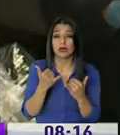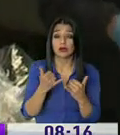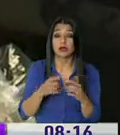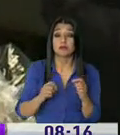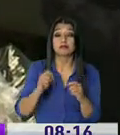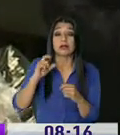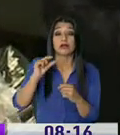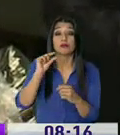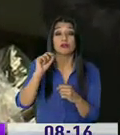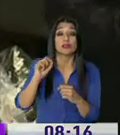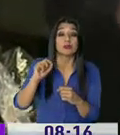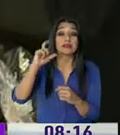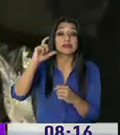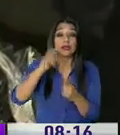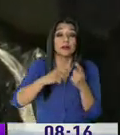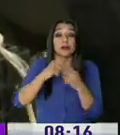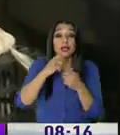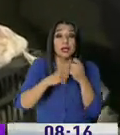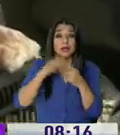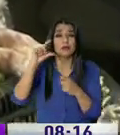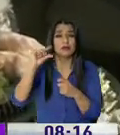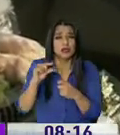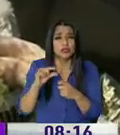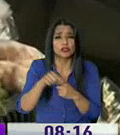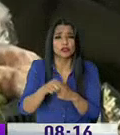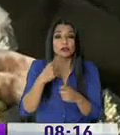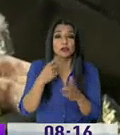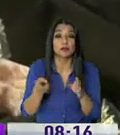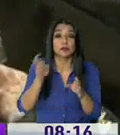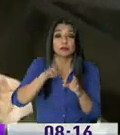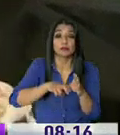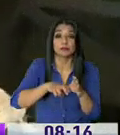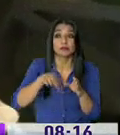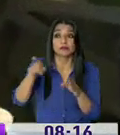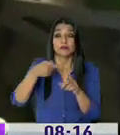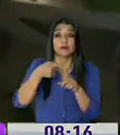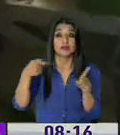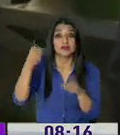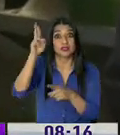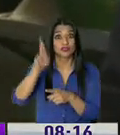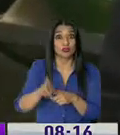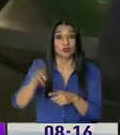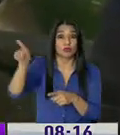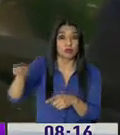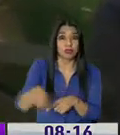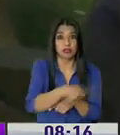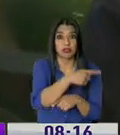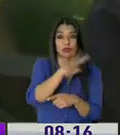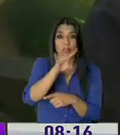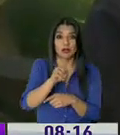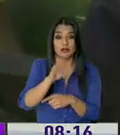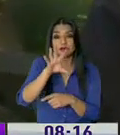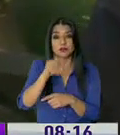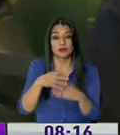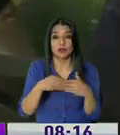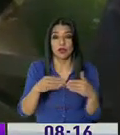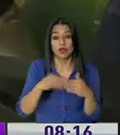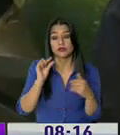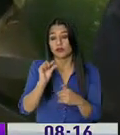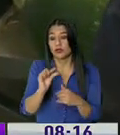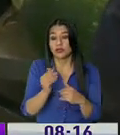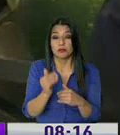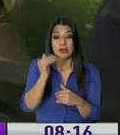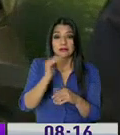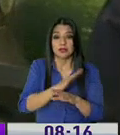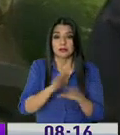alzado un poco lo que nos venden, la carrera que venimos desde el sur, que está de 30 a 40 dólares. Y igual,